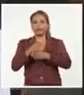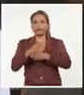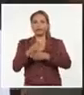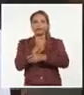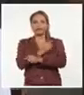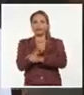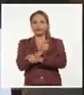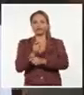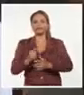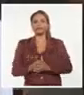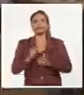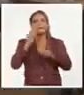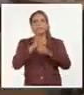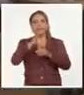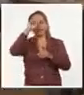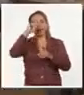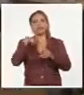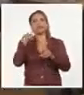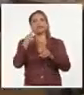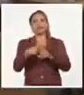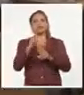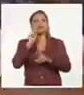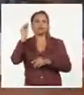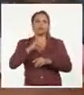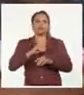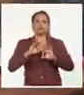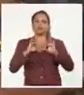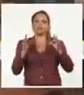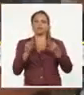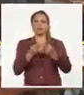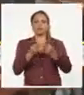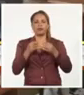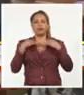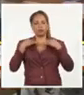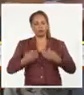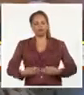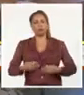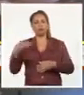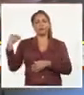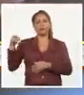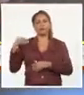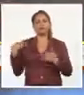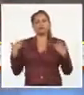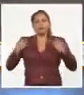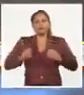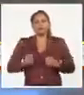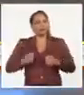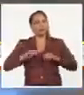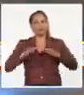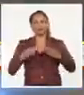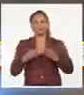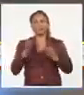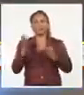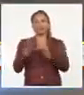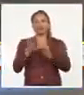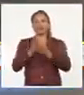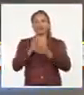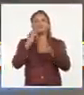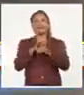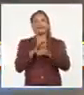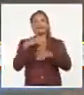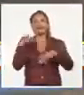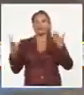comienza a septiembre y bien lo sabe la familia cubana uniformes meriendas mochilas en fin la escuela reanuda